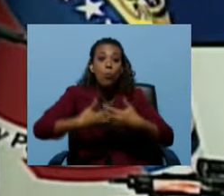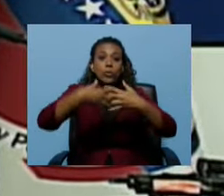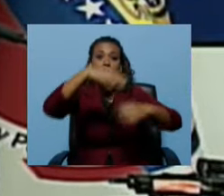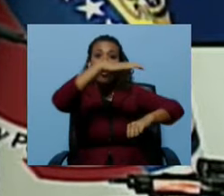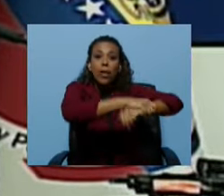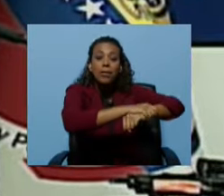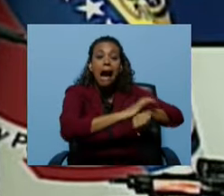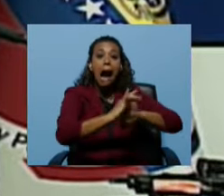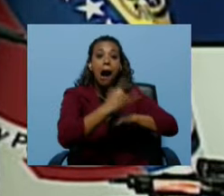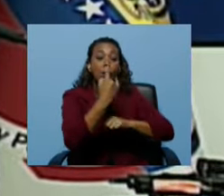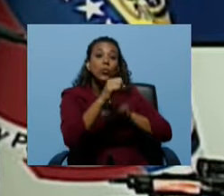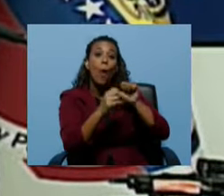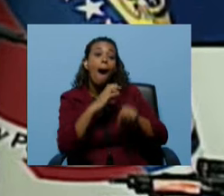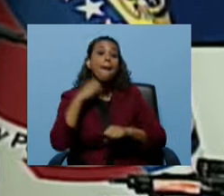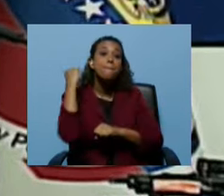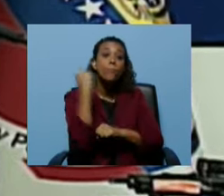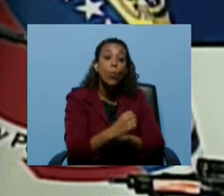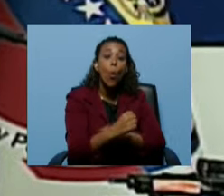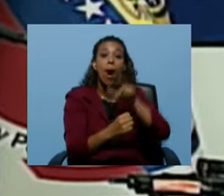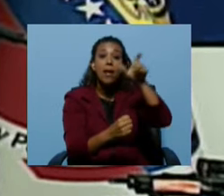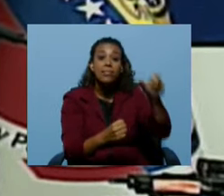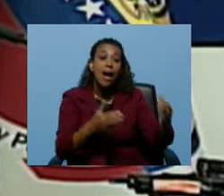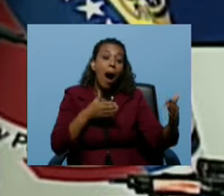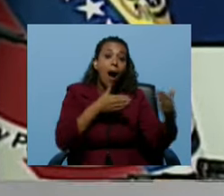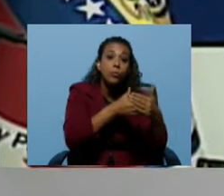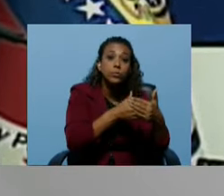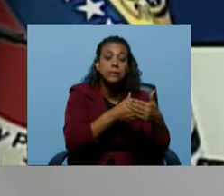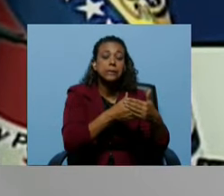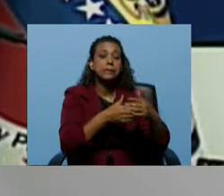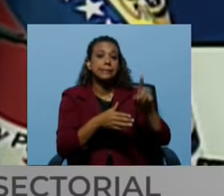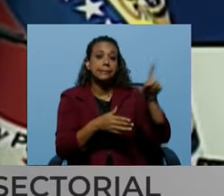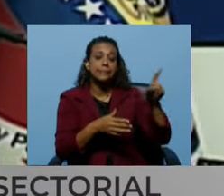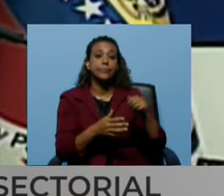por causar la muerte a una persona en un accidente.